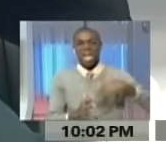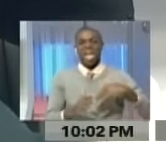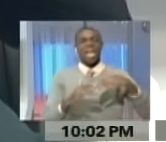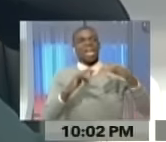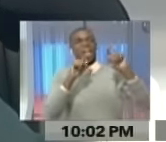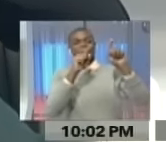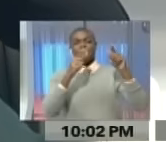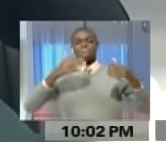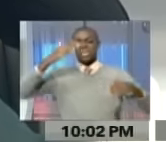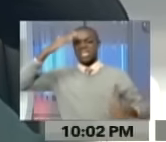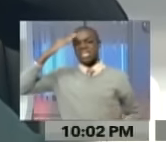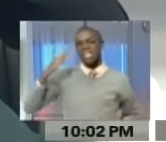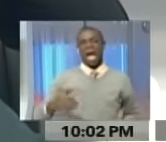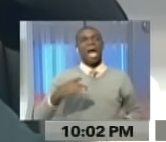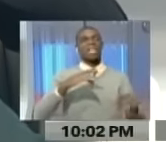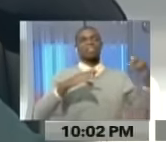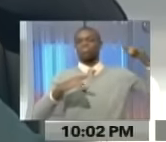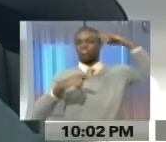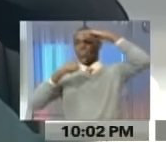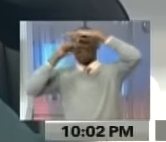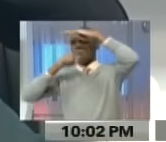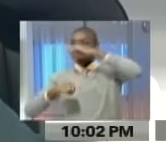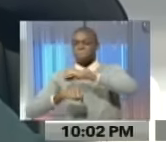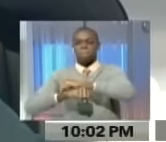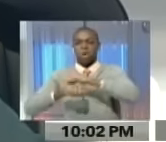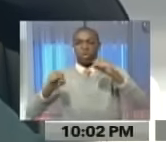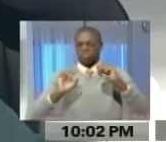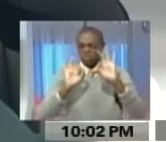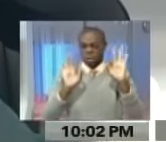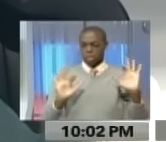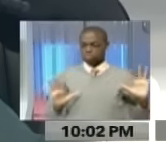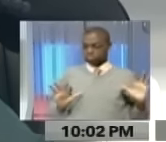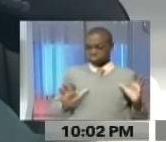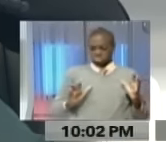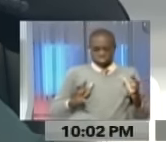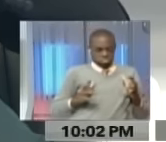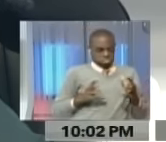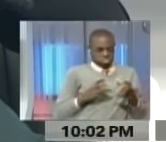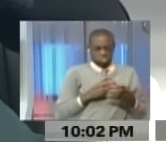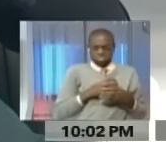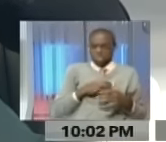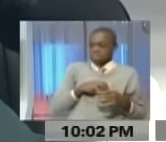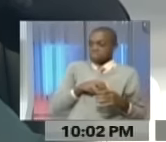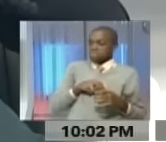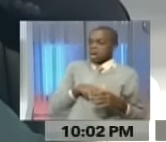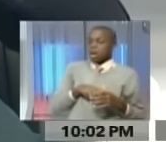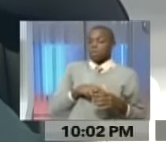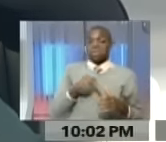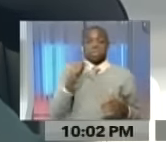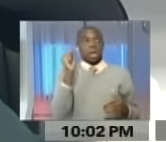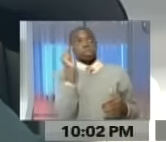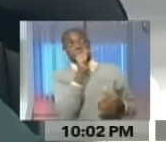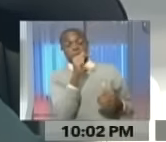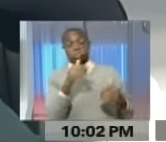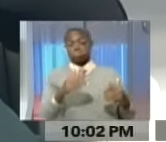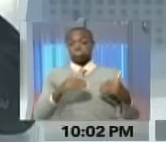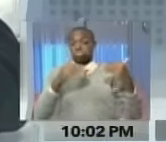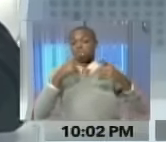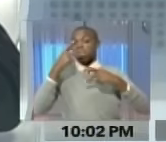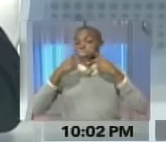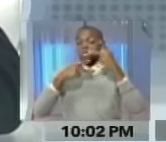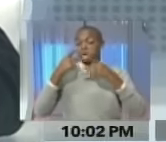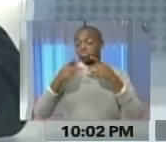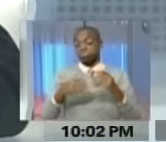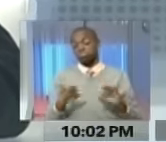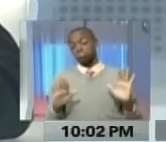caigan las bombas sobre las ciudades en ese Nicho que intenta ramos colocarse para tratar de allí sacar provecho político vamos a